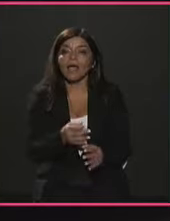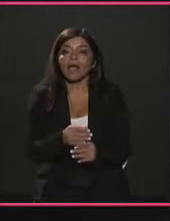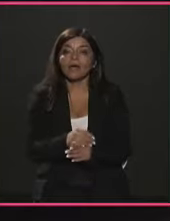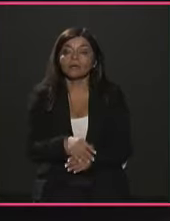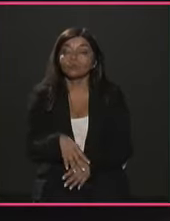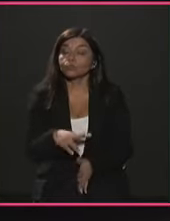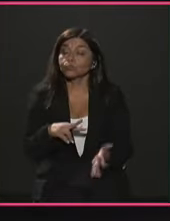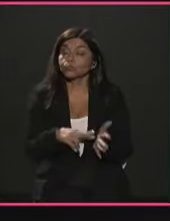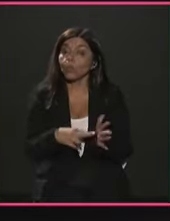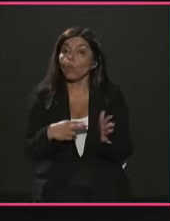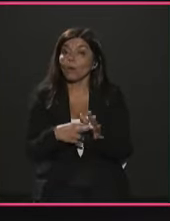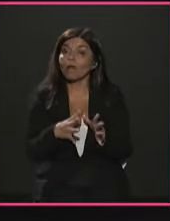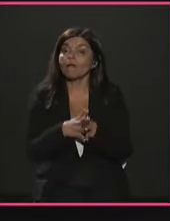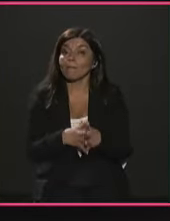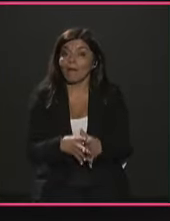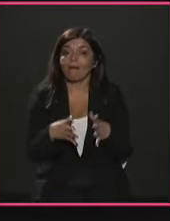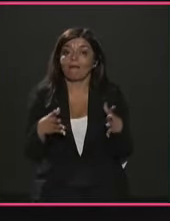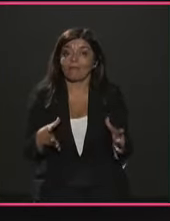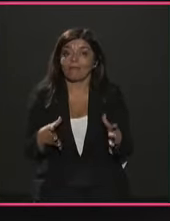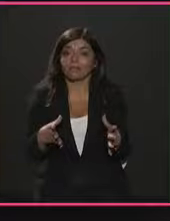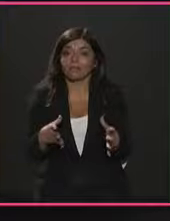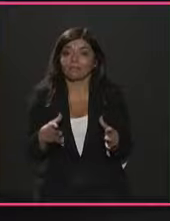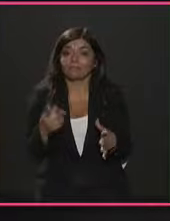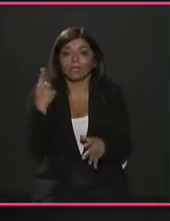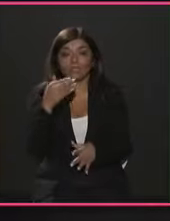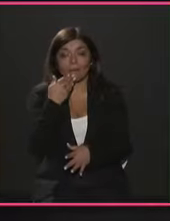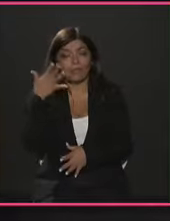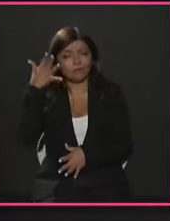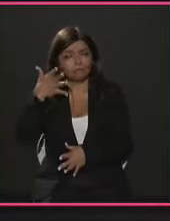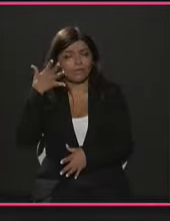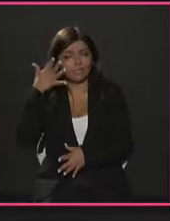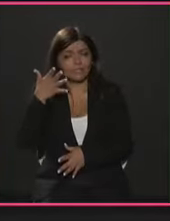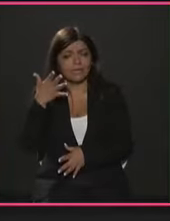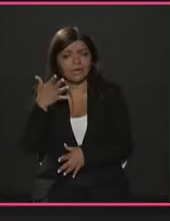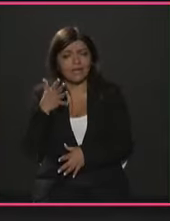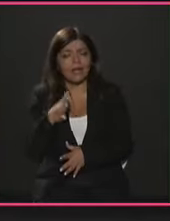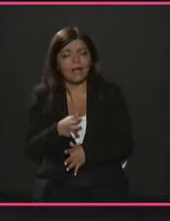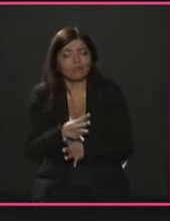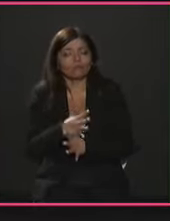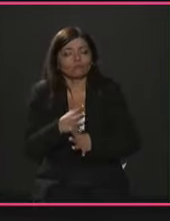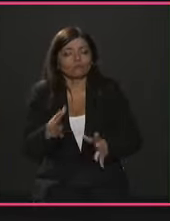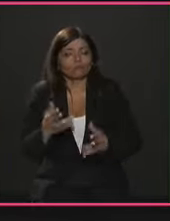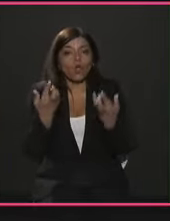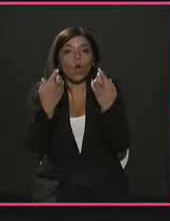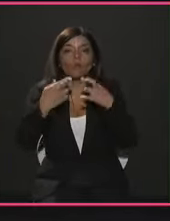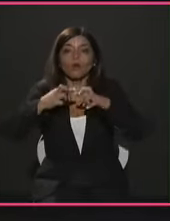enorme problema pero es también una presentación sobre una gigantesca